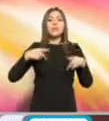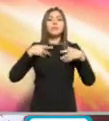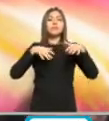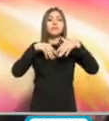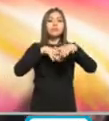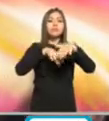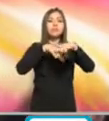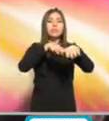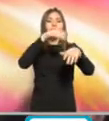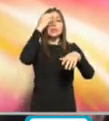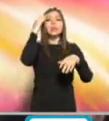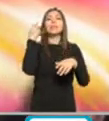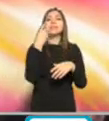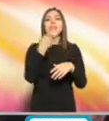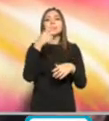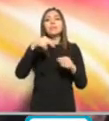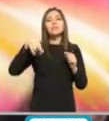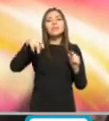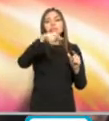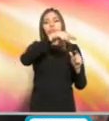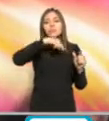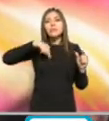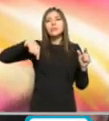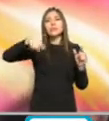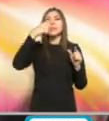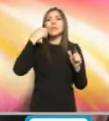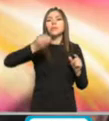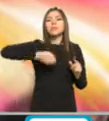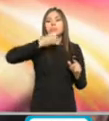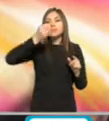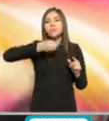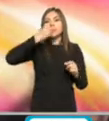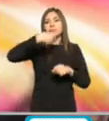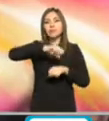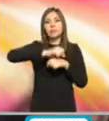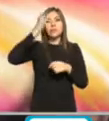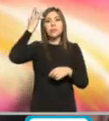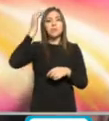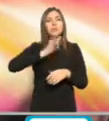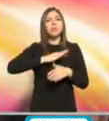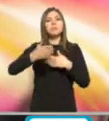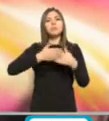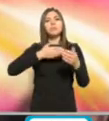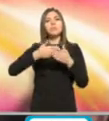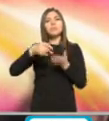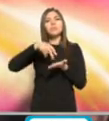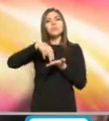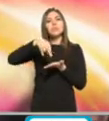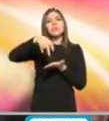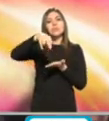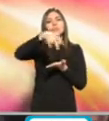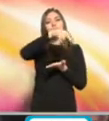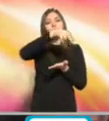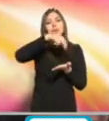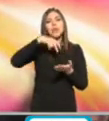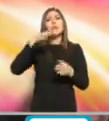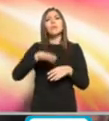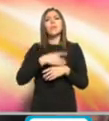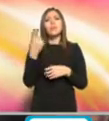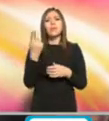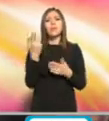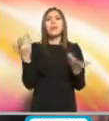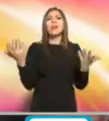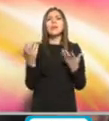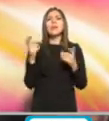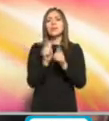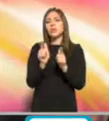hicieran este paseo de oración en Semana Santa y de reflexión caminaran por esas calles. Pero los franciscanos, ¿por qué es tan importante que lo hagan los